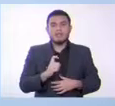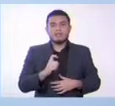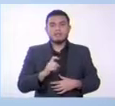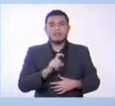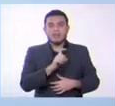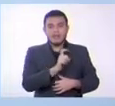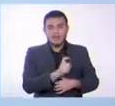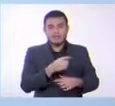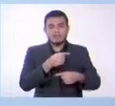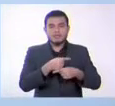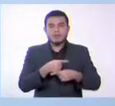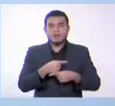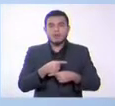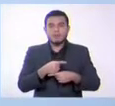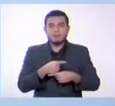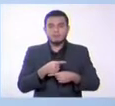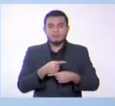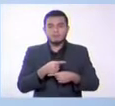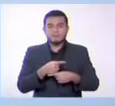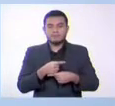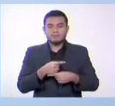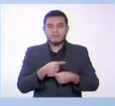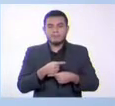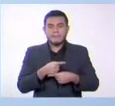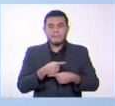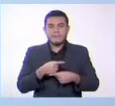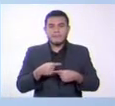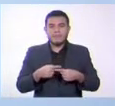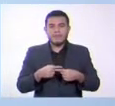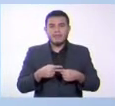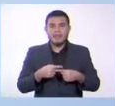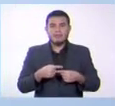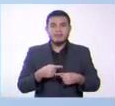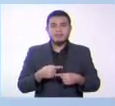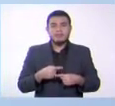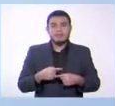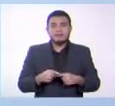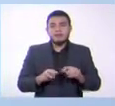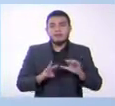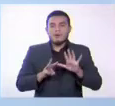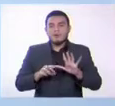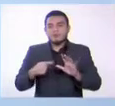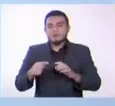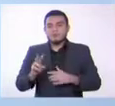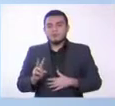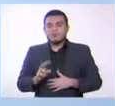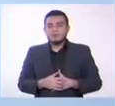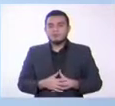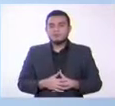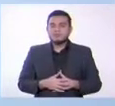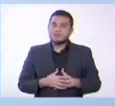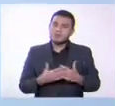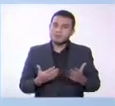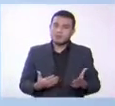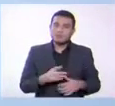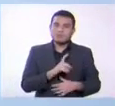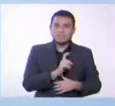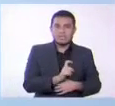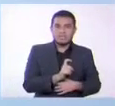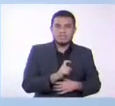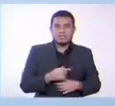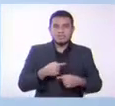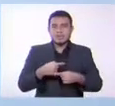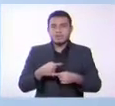será igual a 8 menos 2. Entonces X es igual